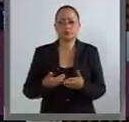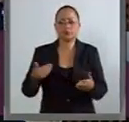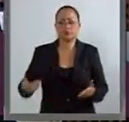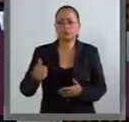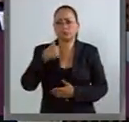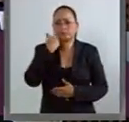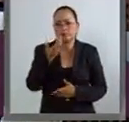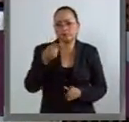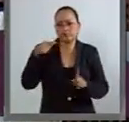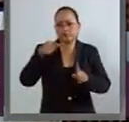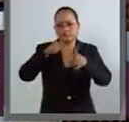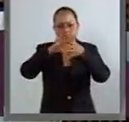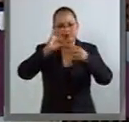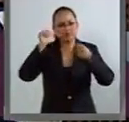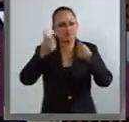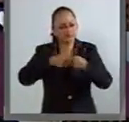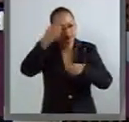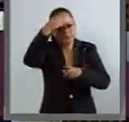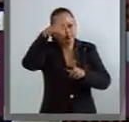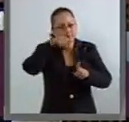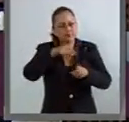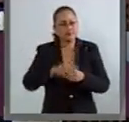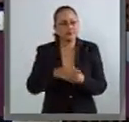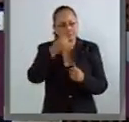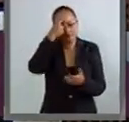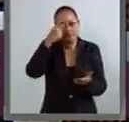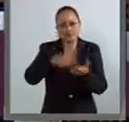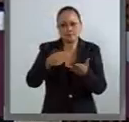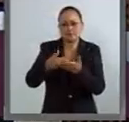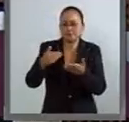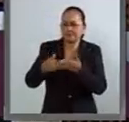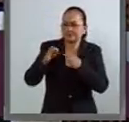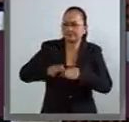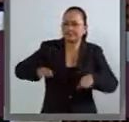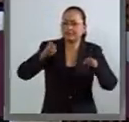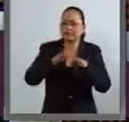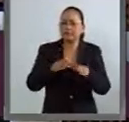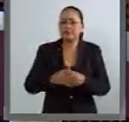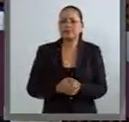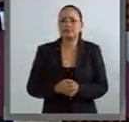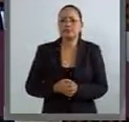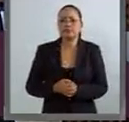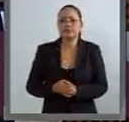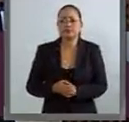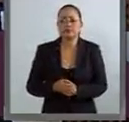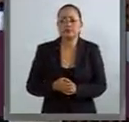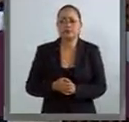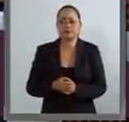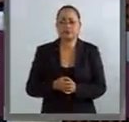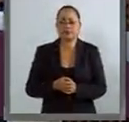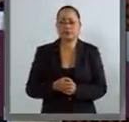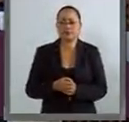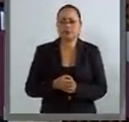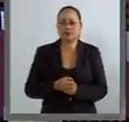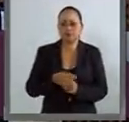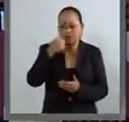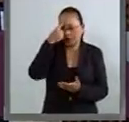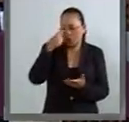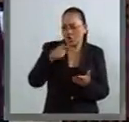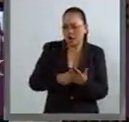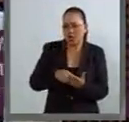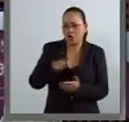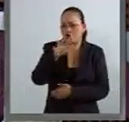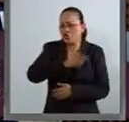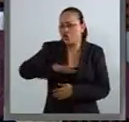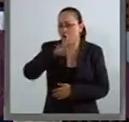un comentario que me parece pertinente. De entrada, creo que debemos entre todos